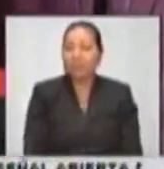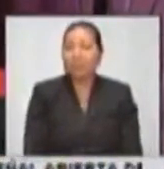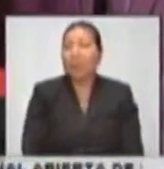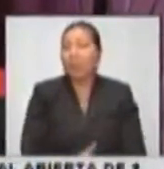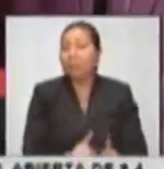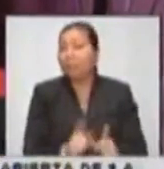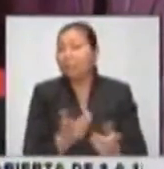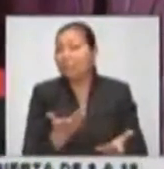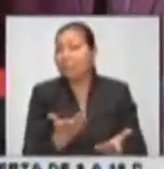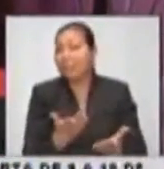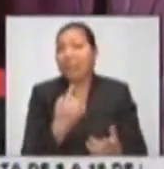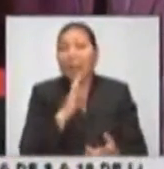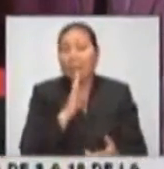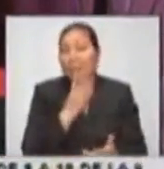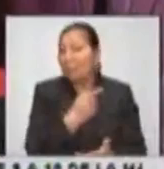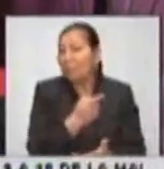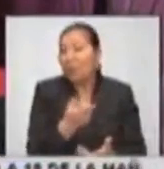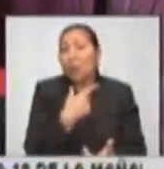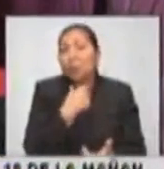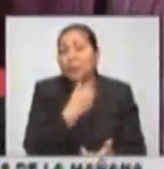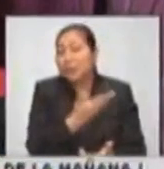o algún interrogante para